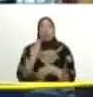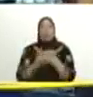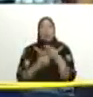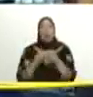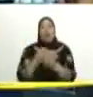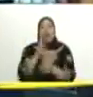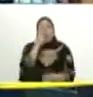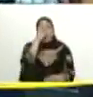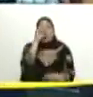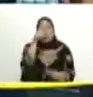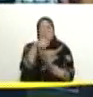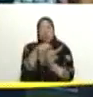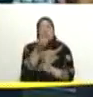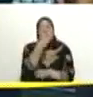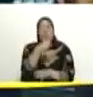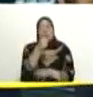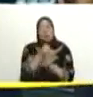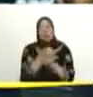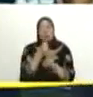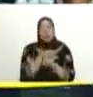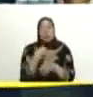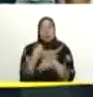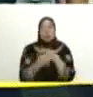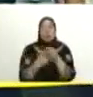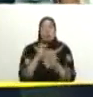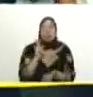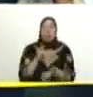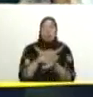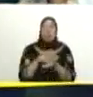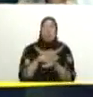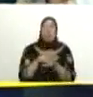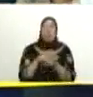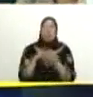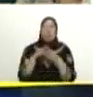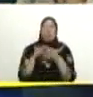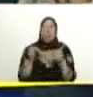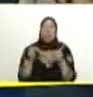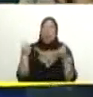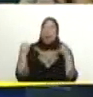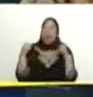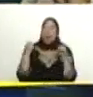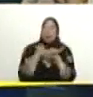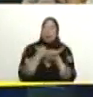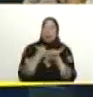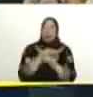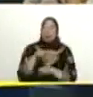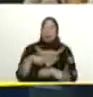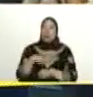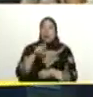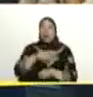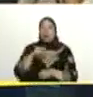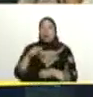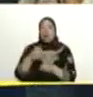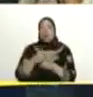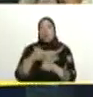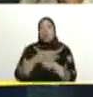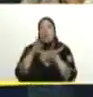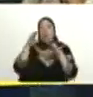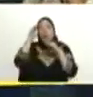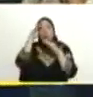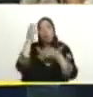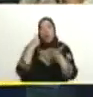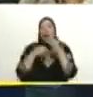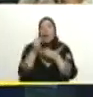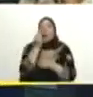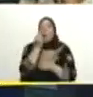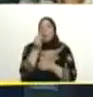crear alimentos, para dar y darle a aquellas personas que necesitan de su